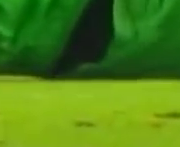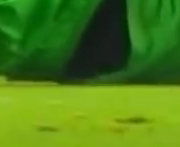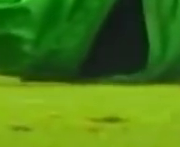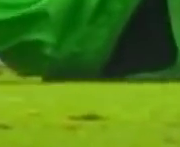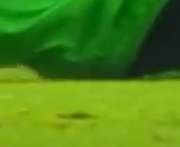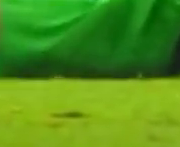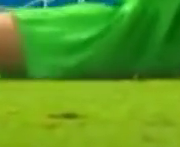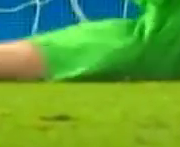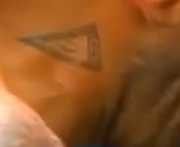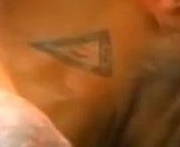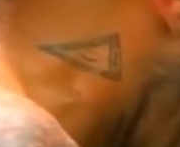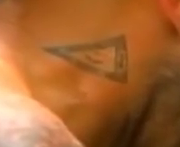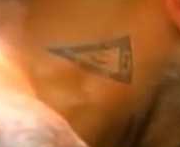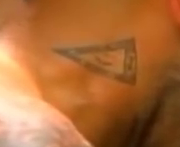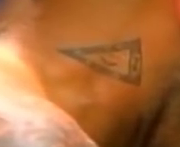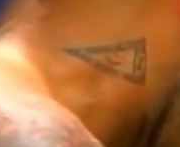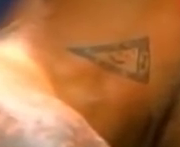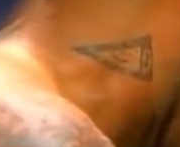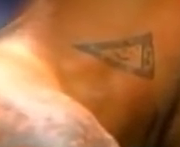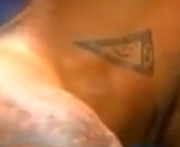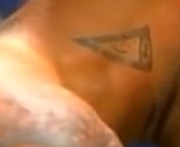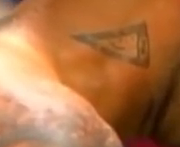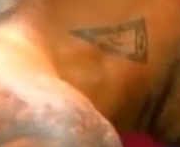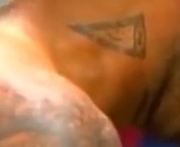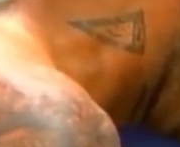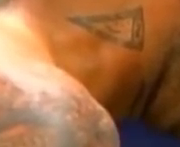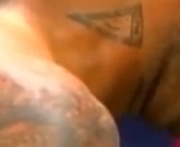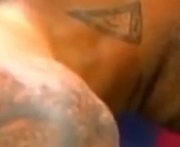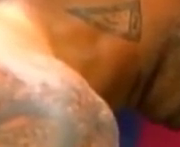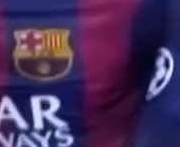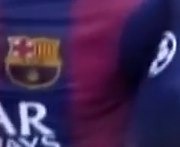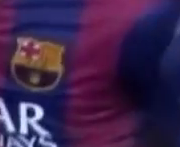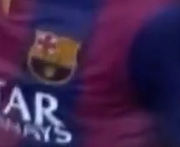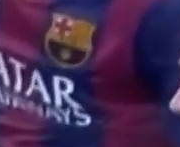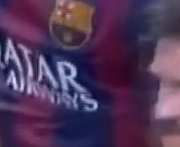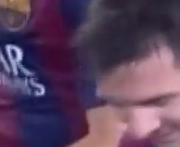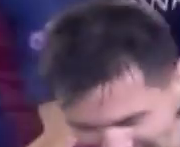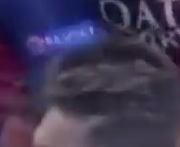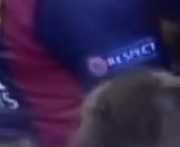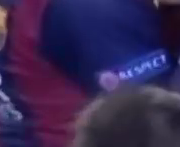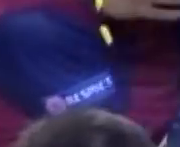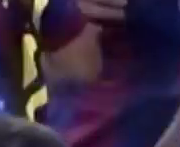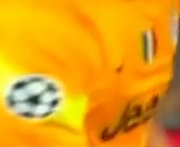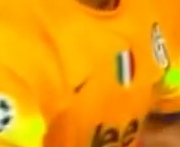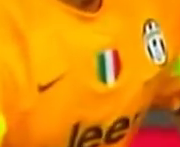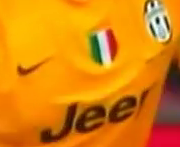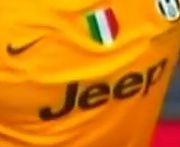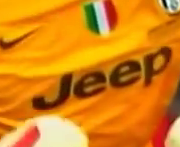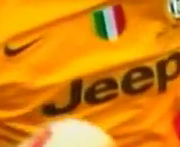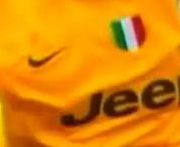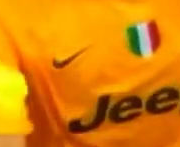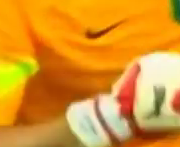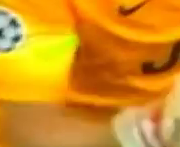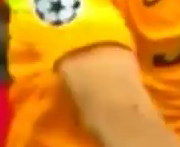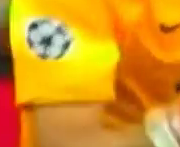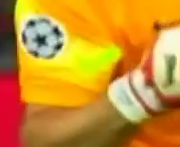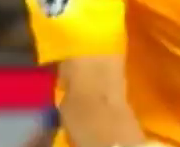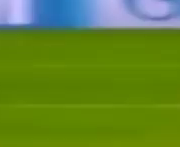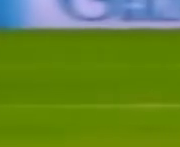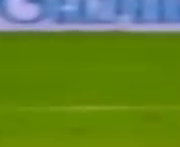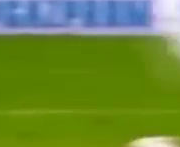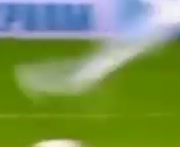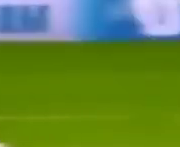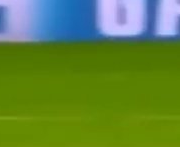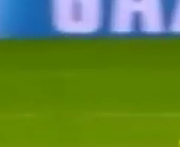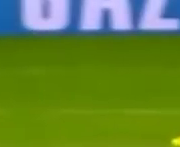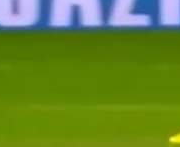corte. Una pasarela llena de pasión, compuesta por extraordinarios modelos, luciendo materiales